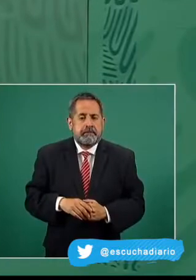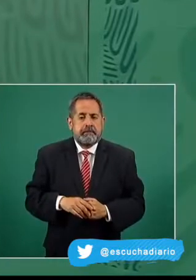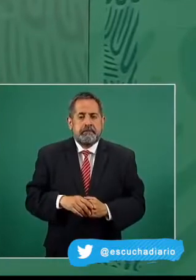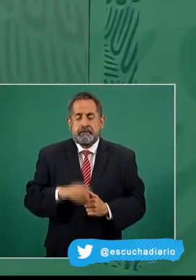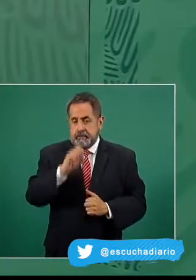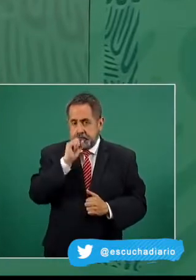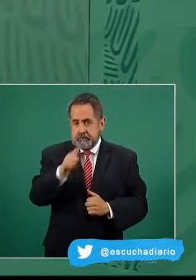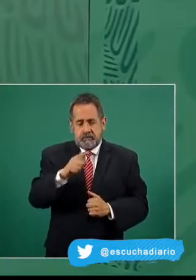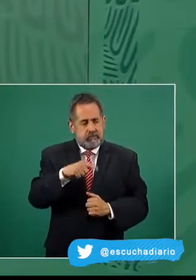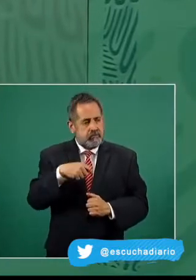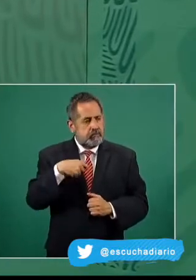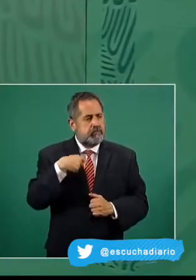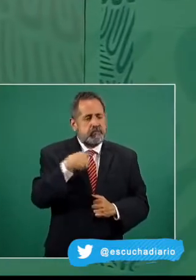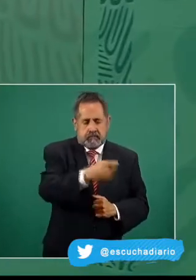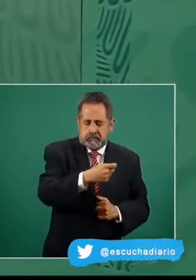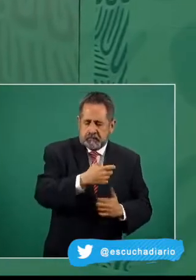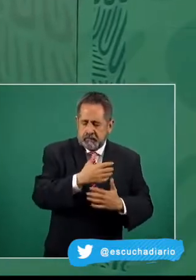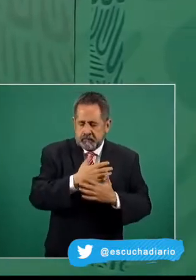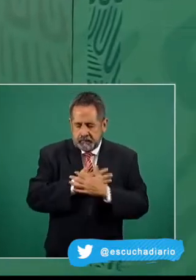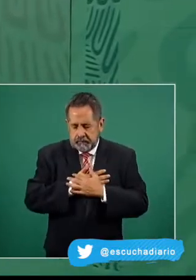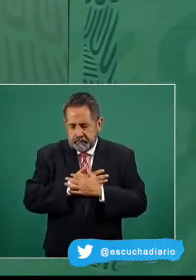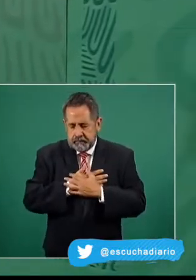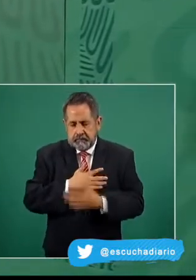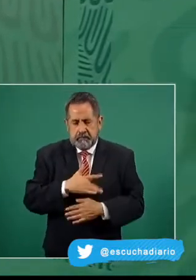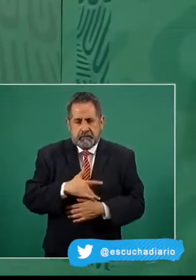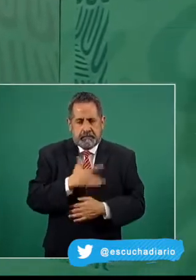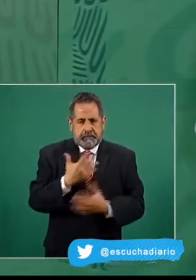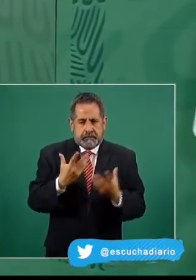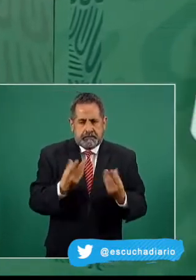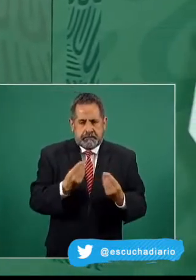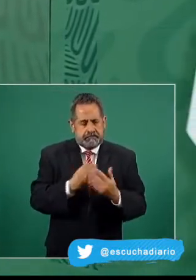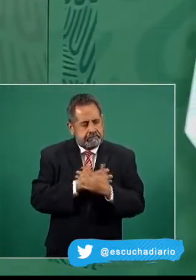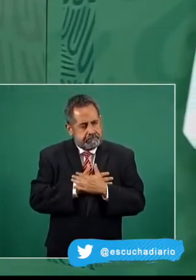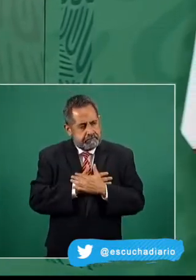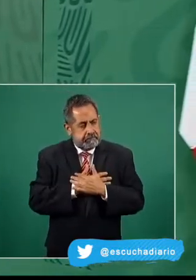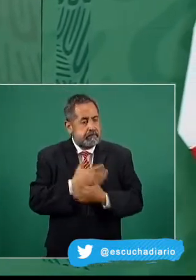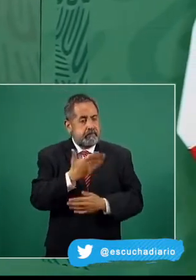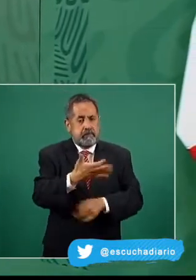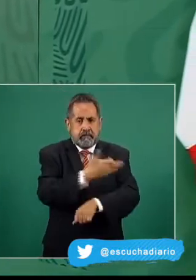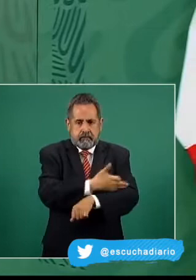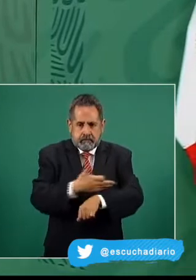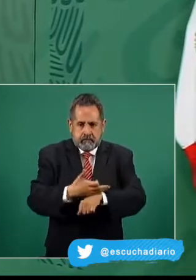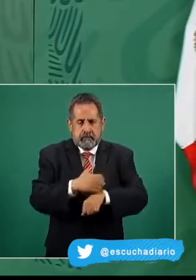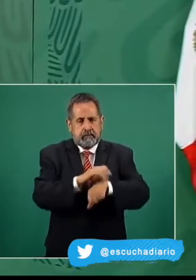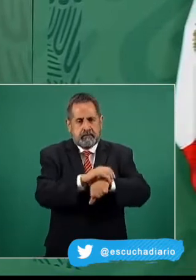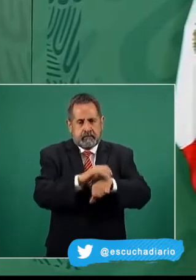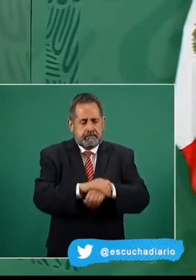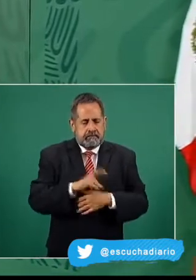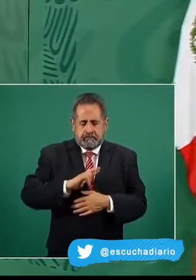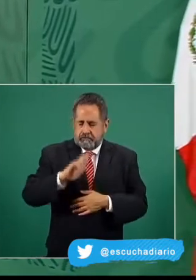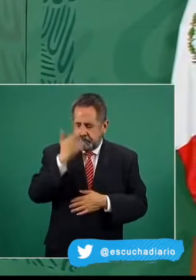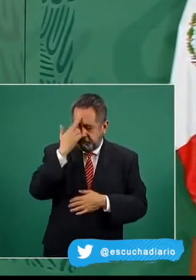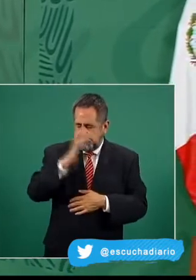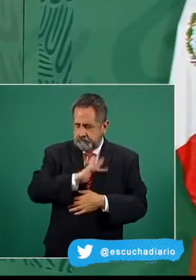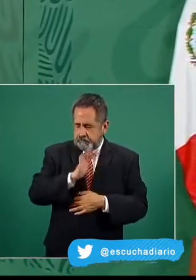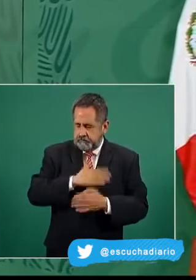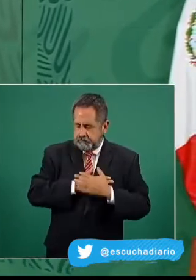Por eso le envío mi más sentido pésame a sus familiares, a sus amigos, y lo recuerdo desde